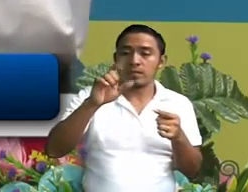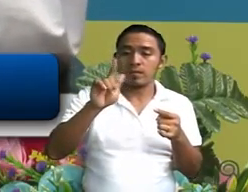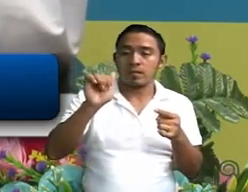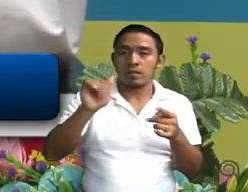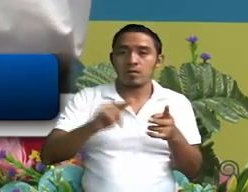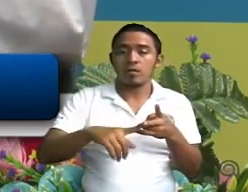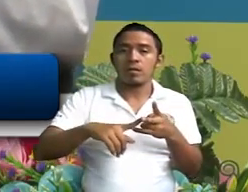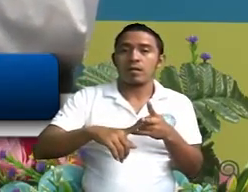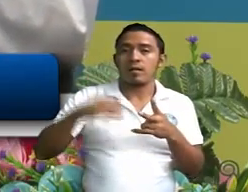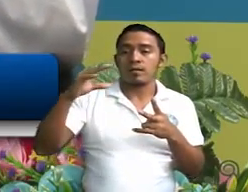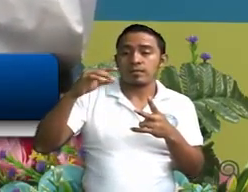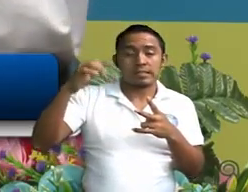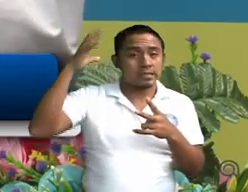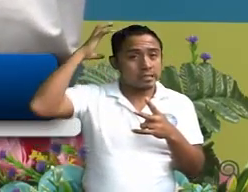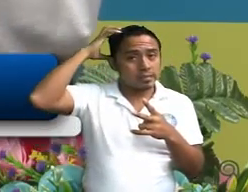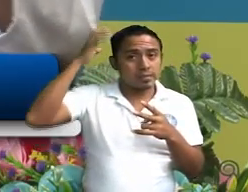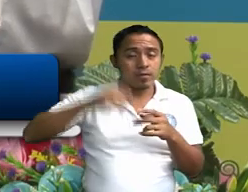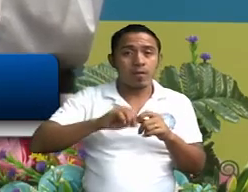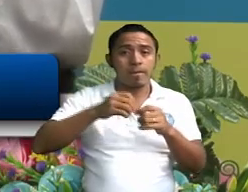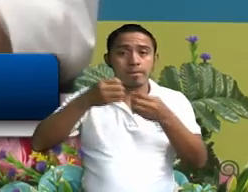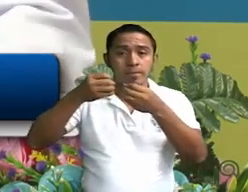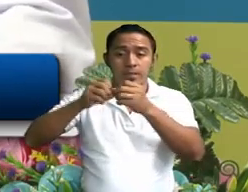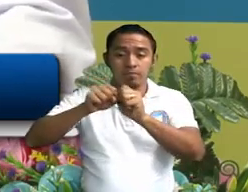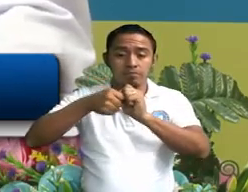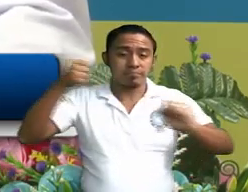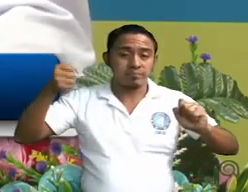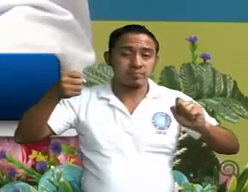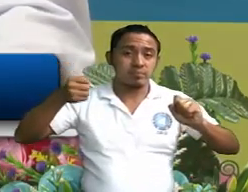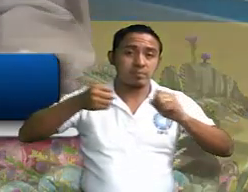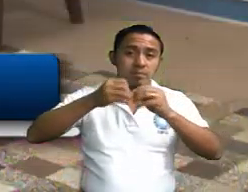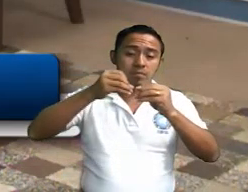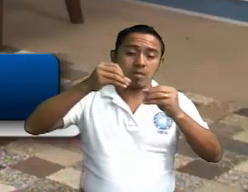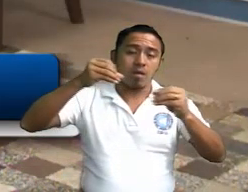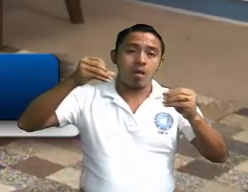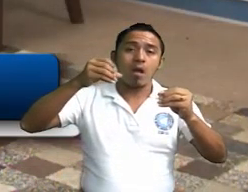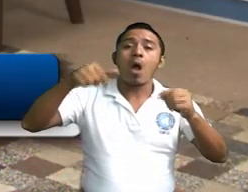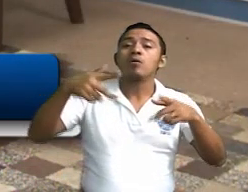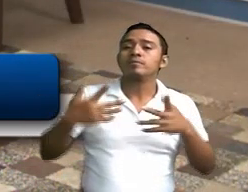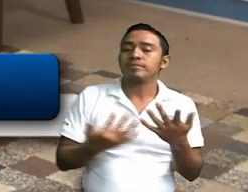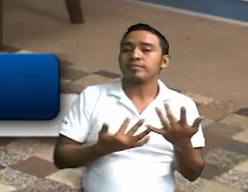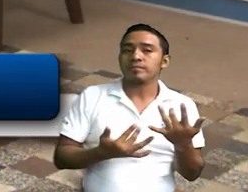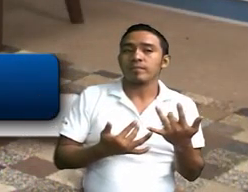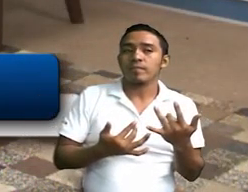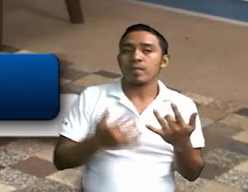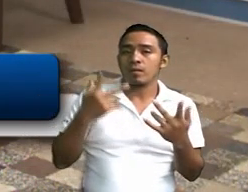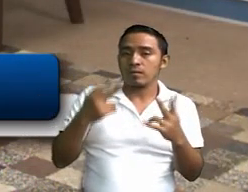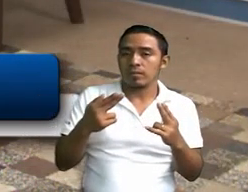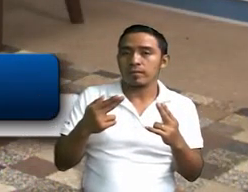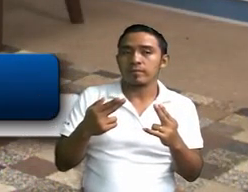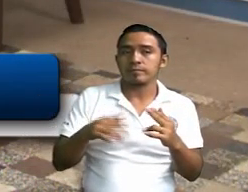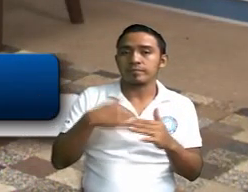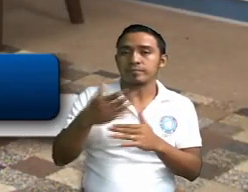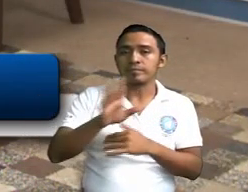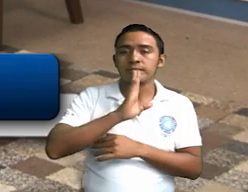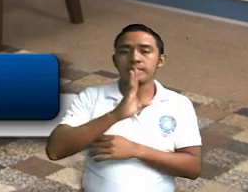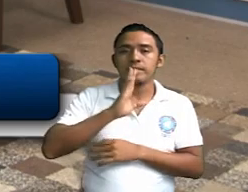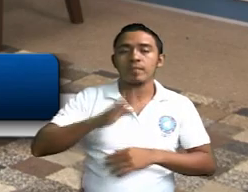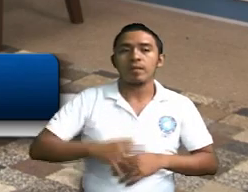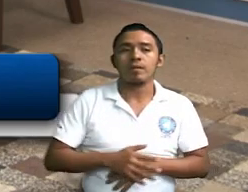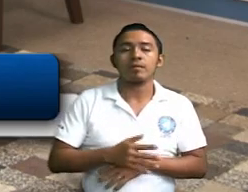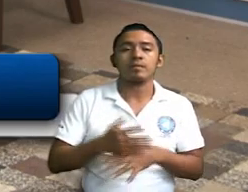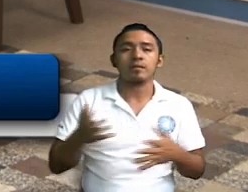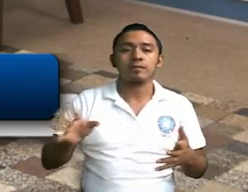esta distender la bursa o incluso puede romperlas también. Ok. Doctor, vamos a una pausa. Cuando regresemos